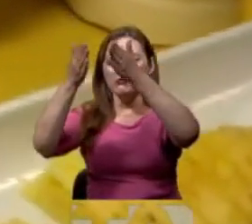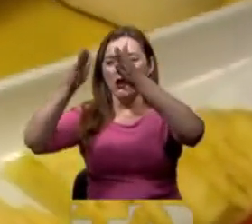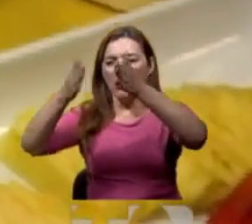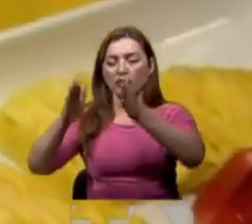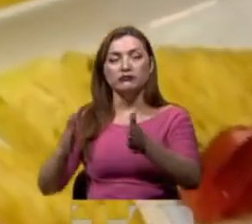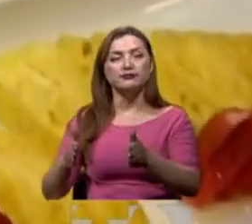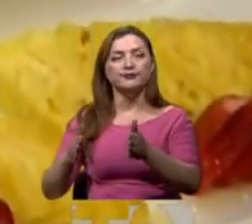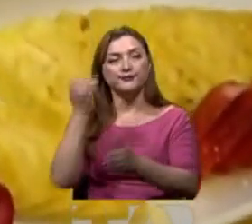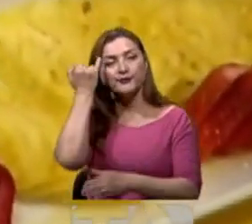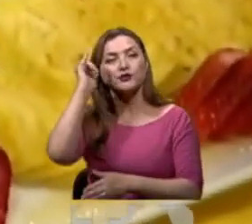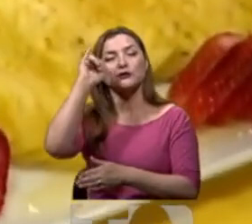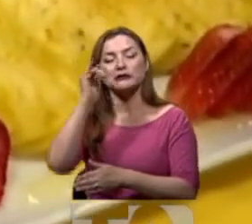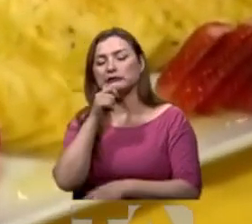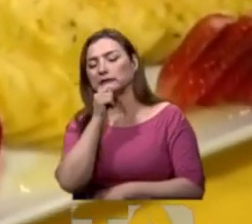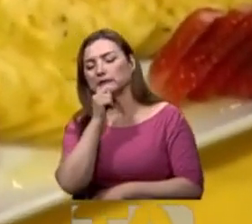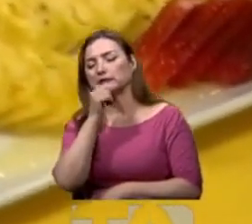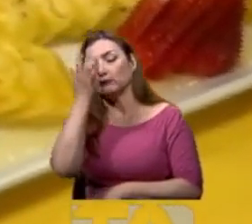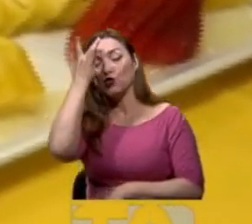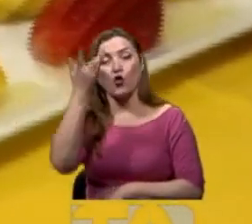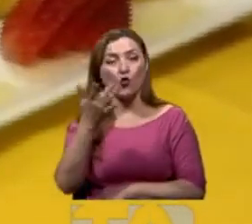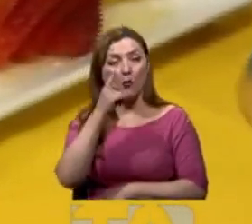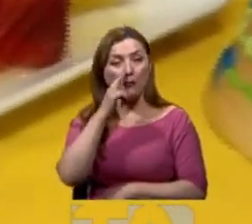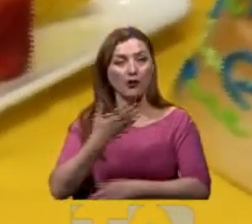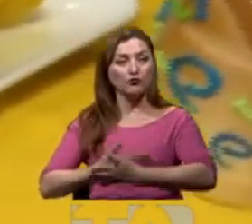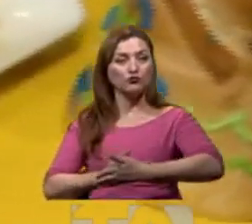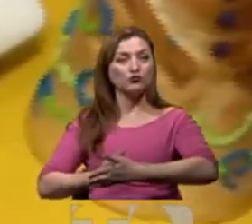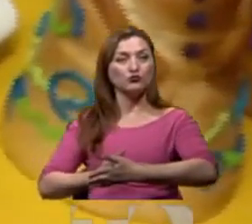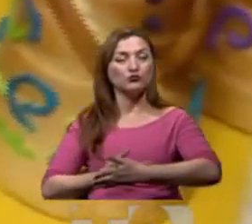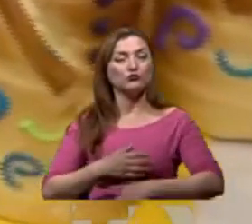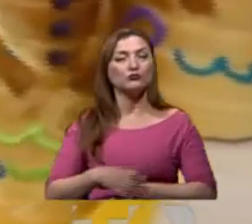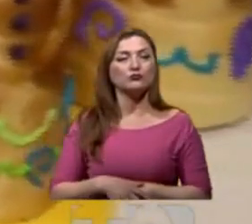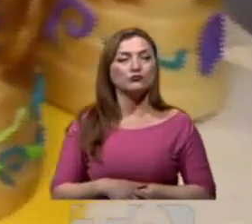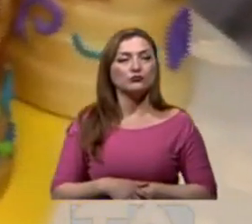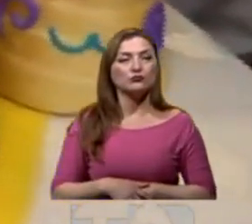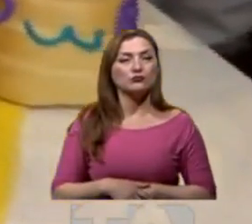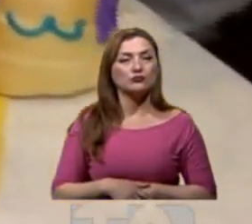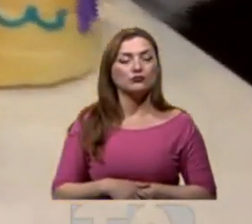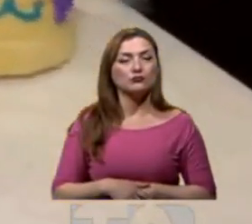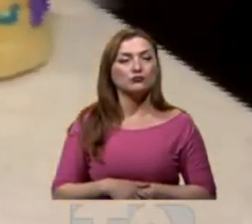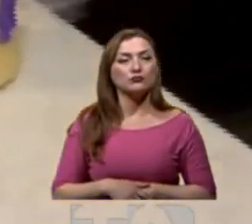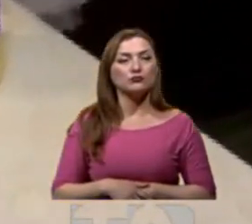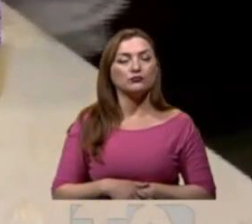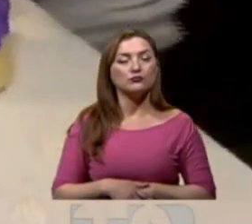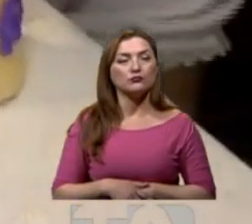Entonces, desde ahí partió la idea de por qué no hacer una muñeca, pero una muñeca casi que real.